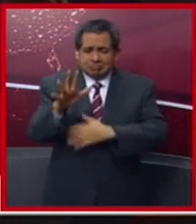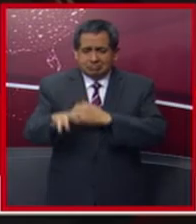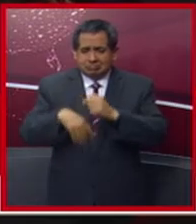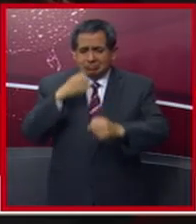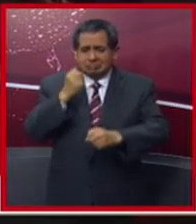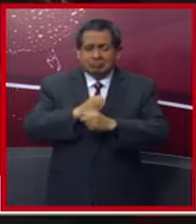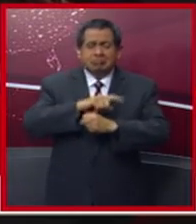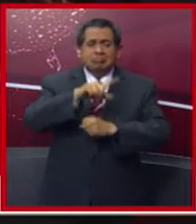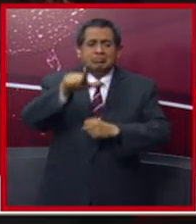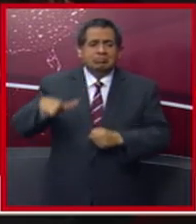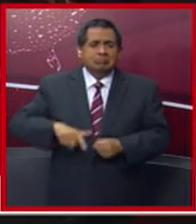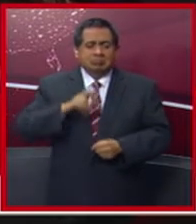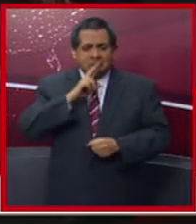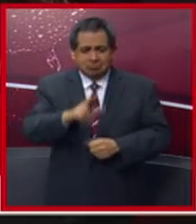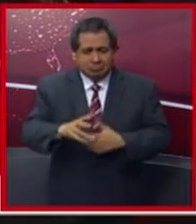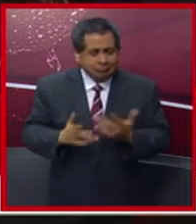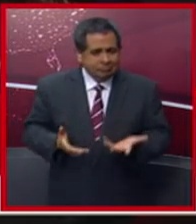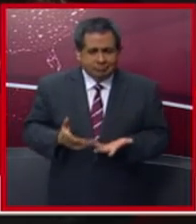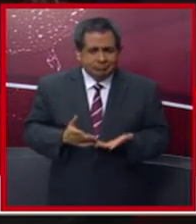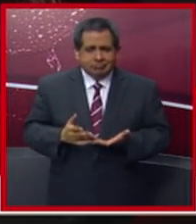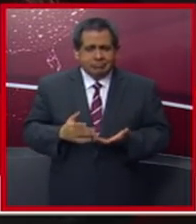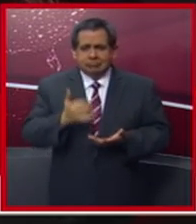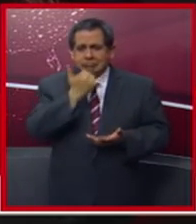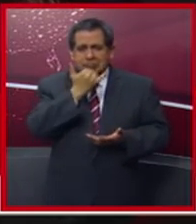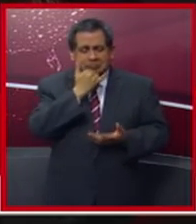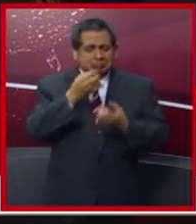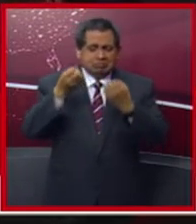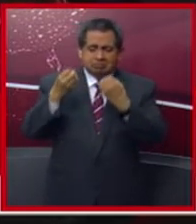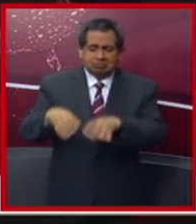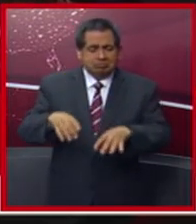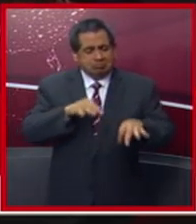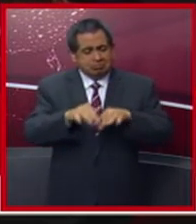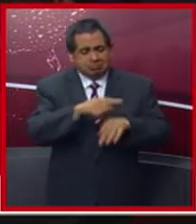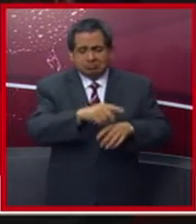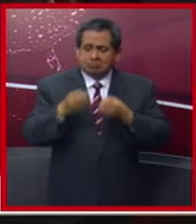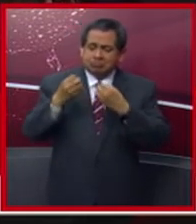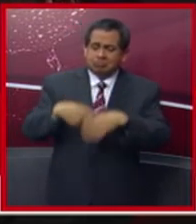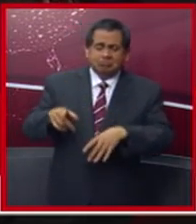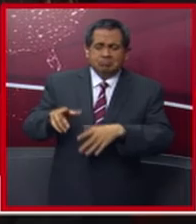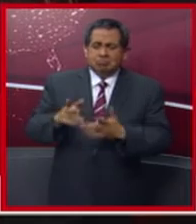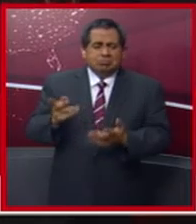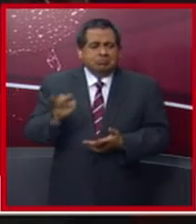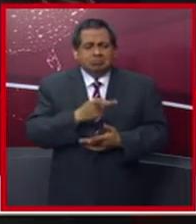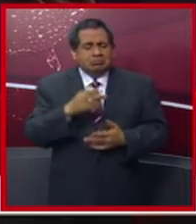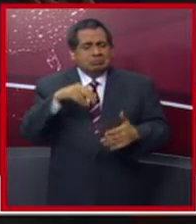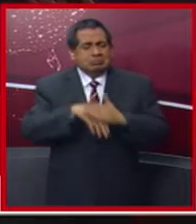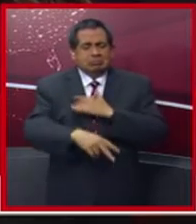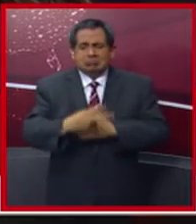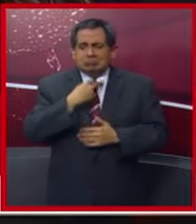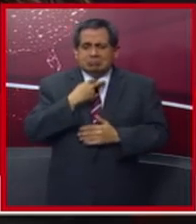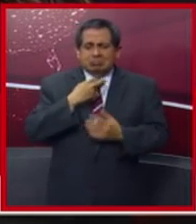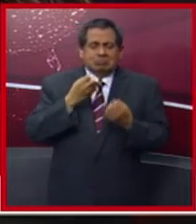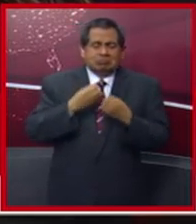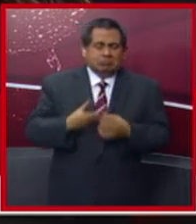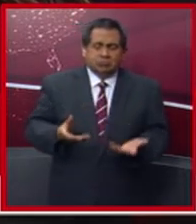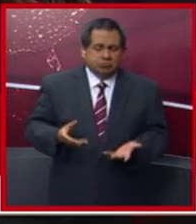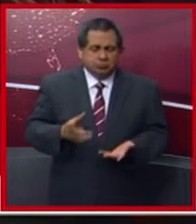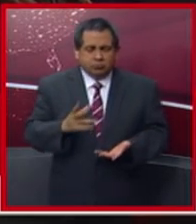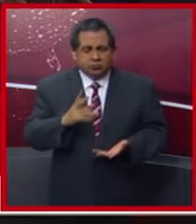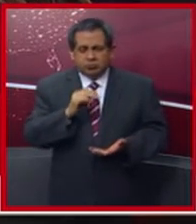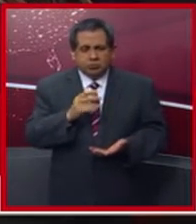que se pudiese solucionar y no venían en el detrimento más que en el patrimonio del trabajador, al final en una situación que demeritaba una